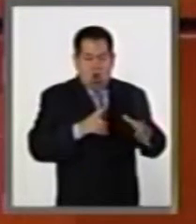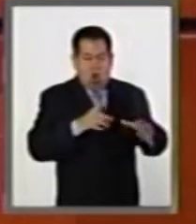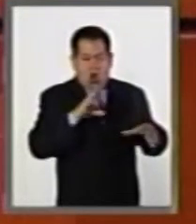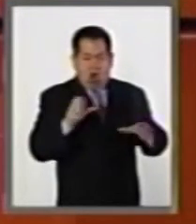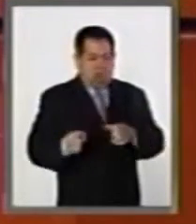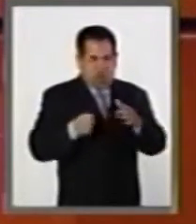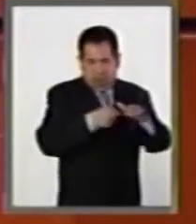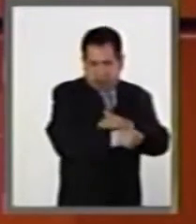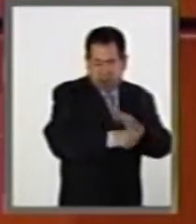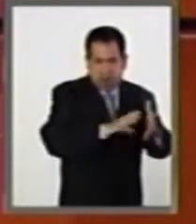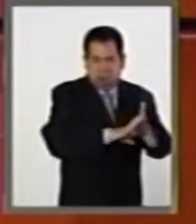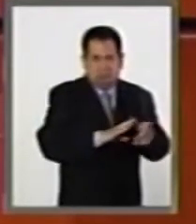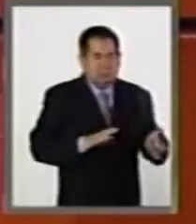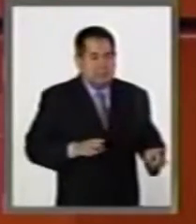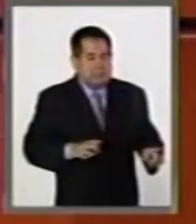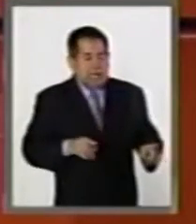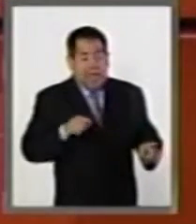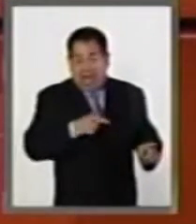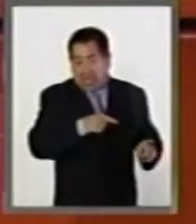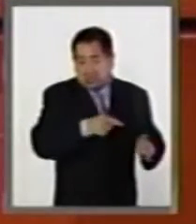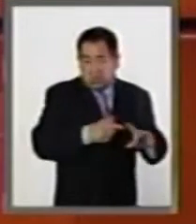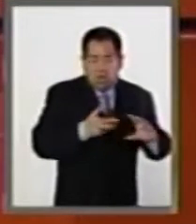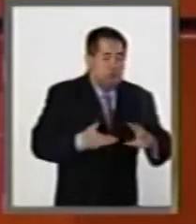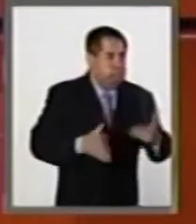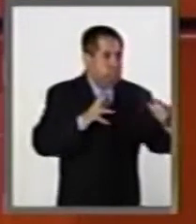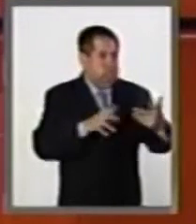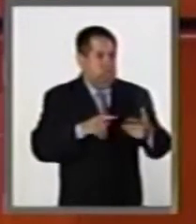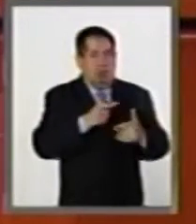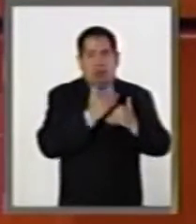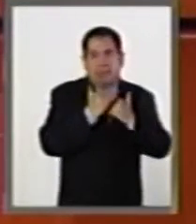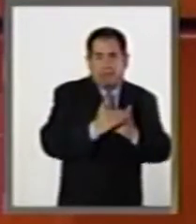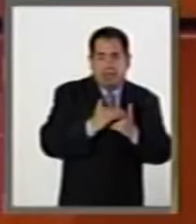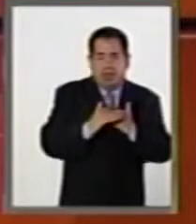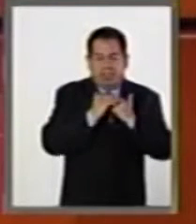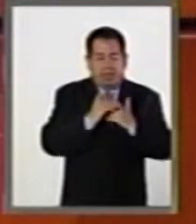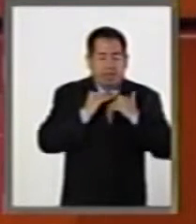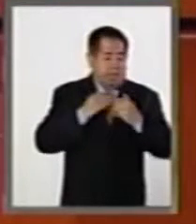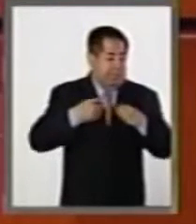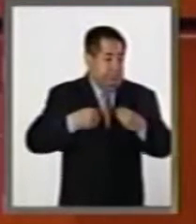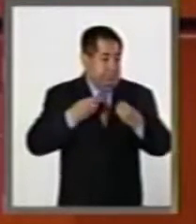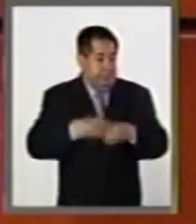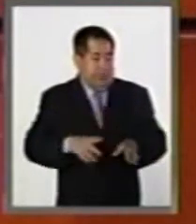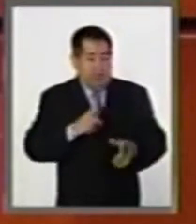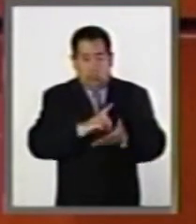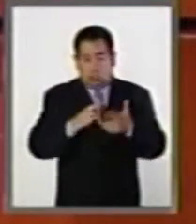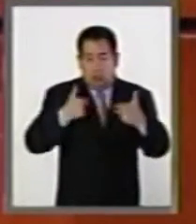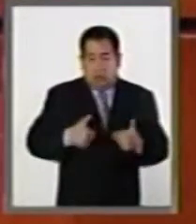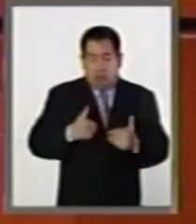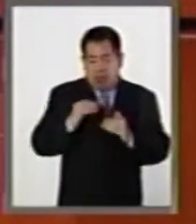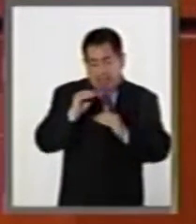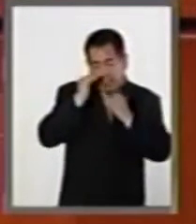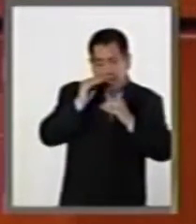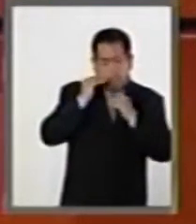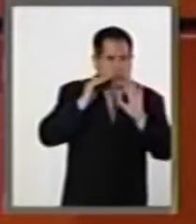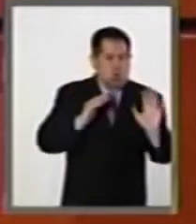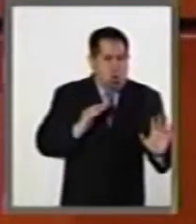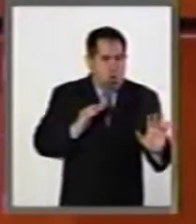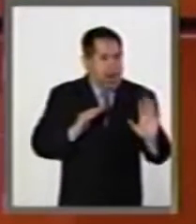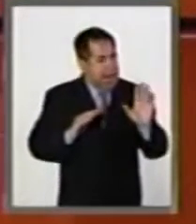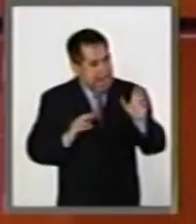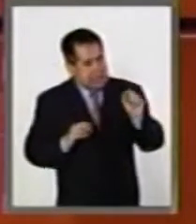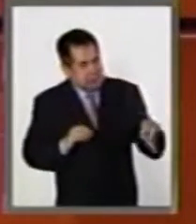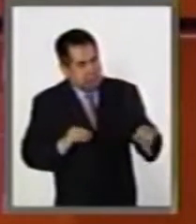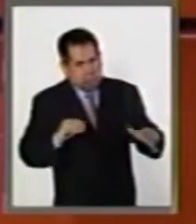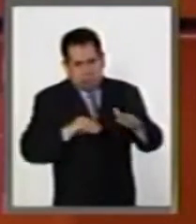libertad no cause más limitaciones a los derechos o a las condiciones de las personas que la